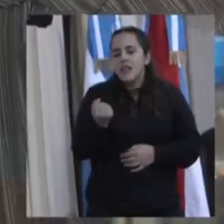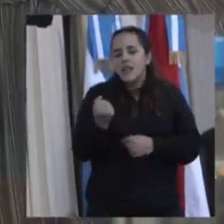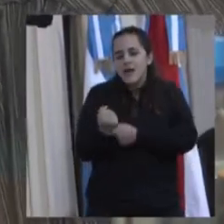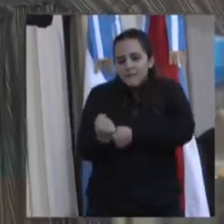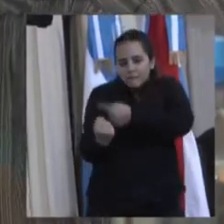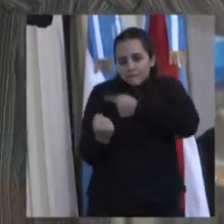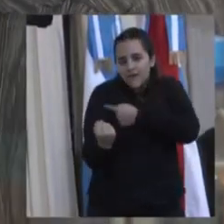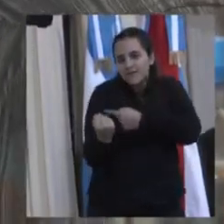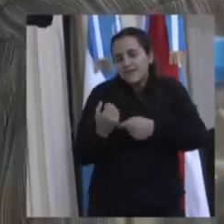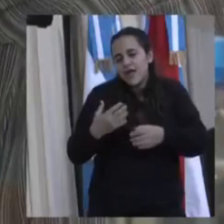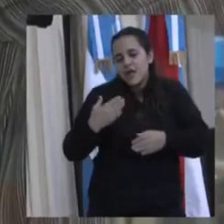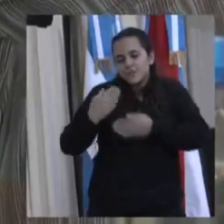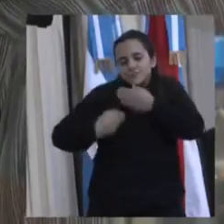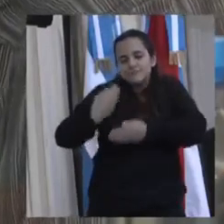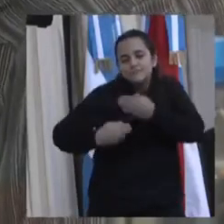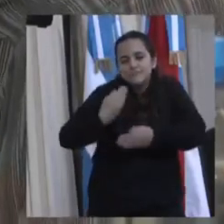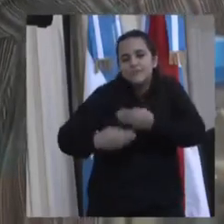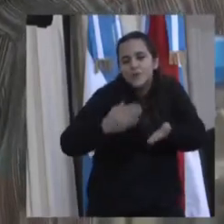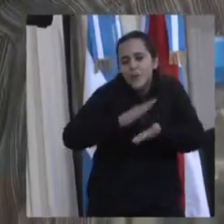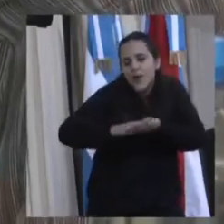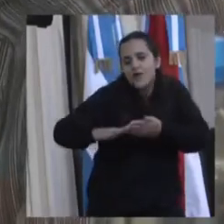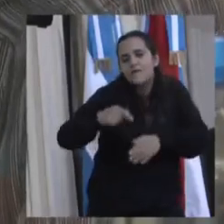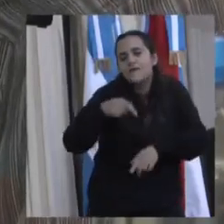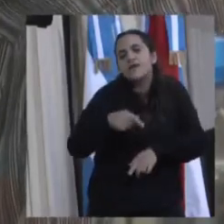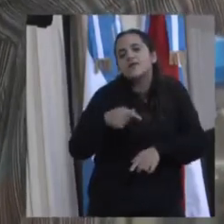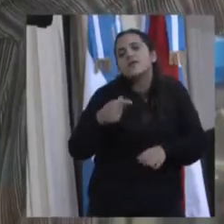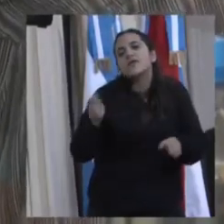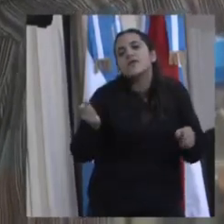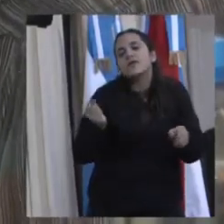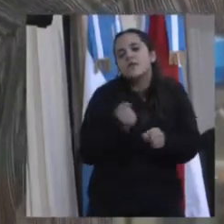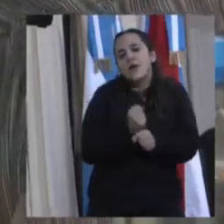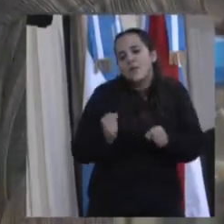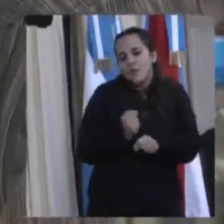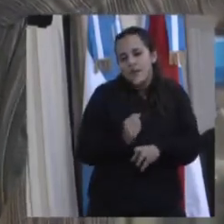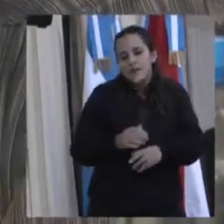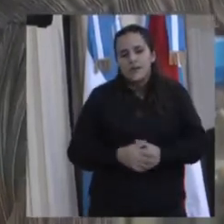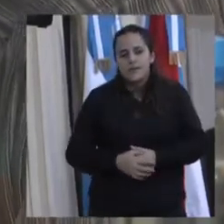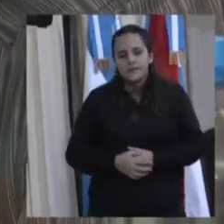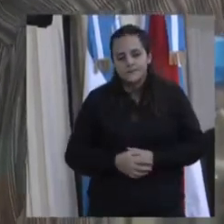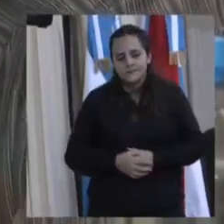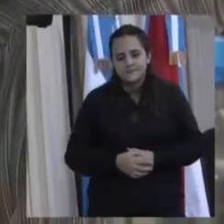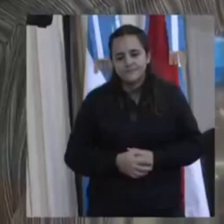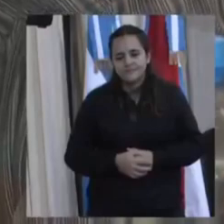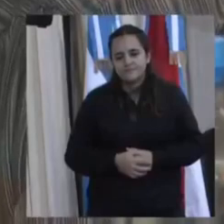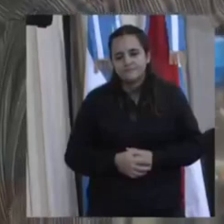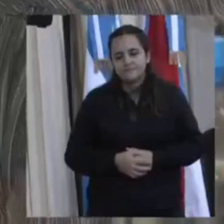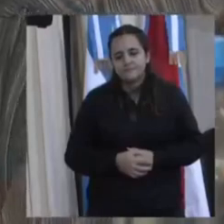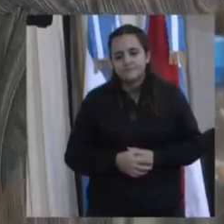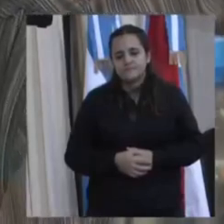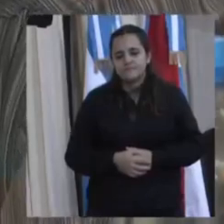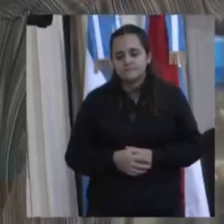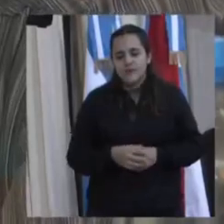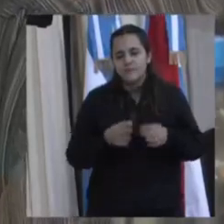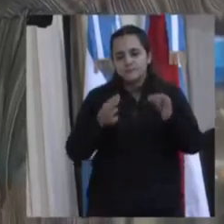de la educación superior llegaron a marcar esa declaración. Un pie de página pequeño.